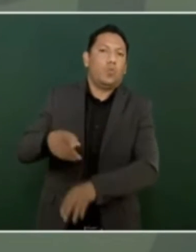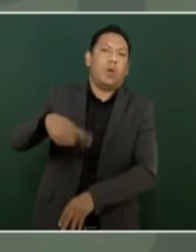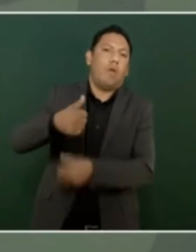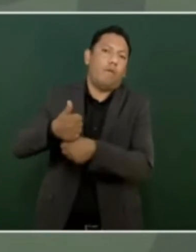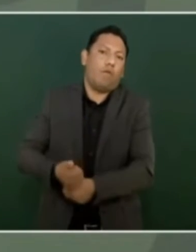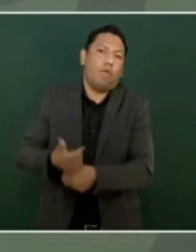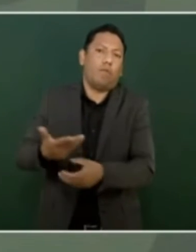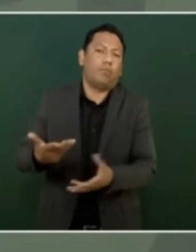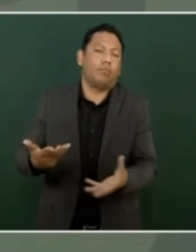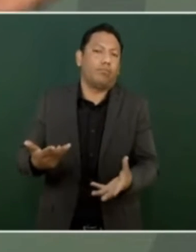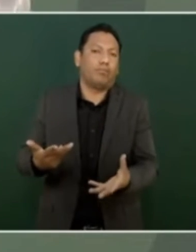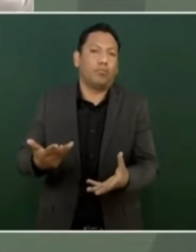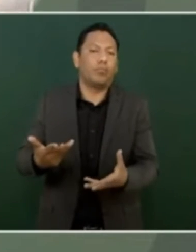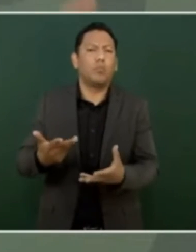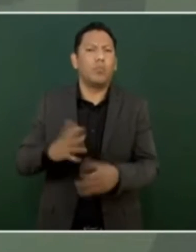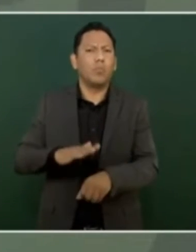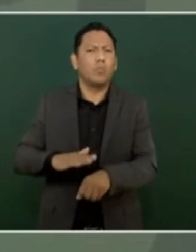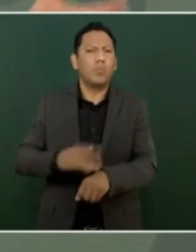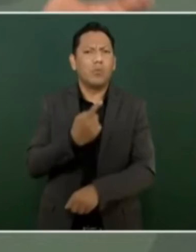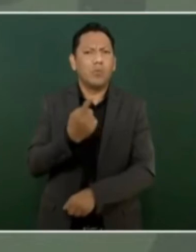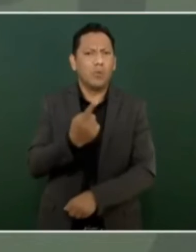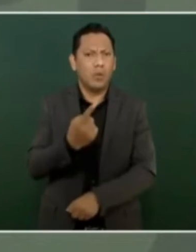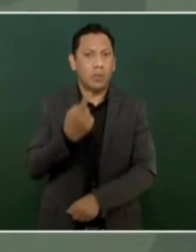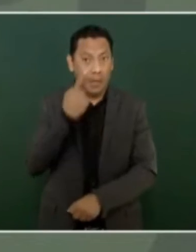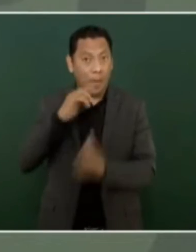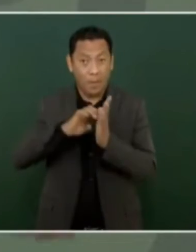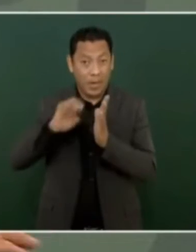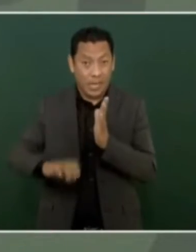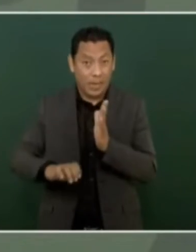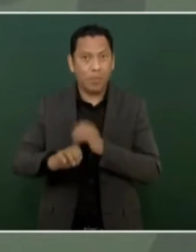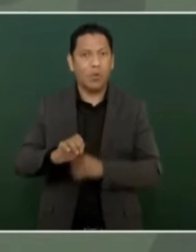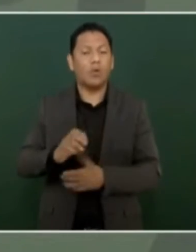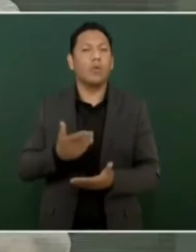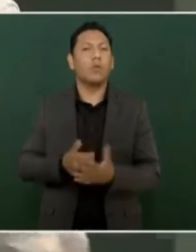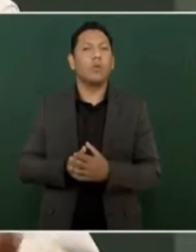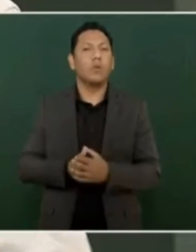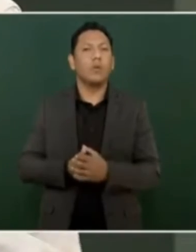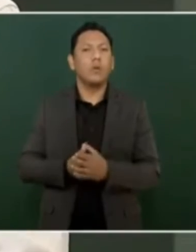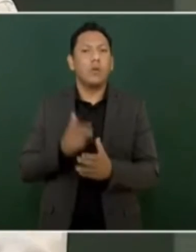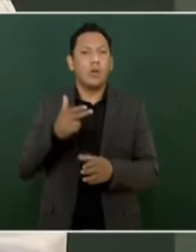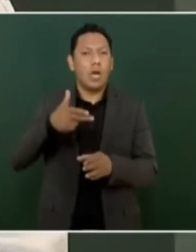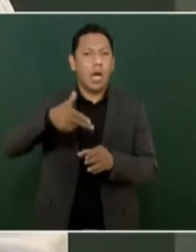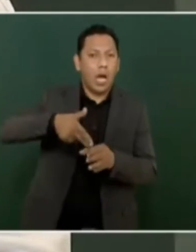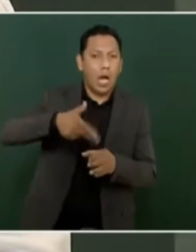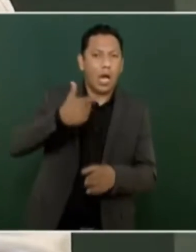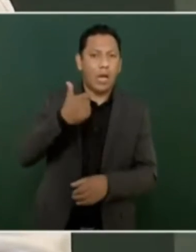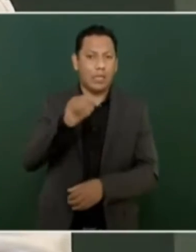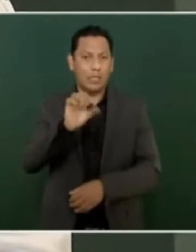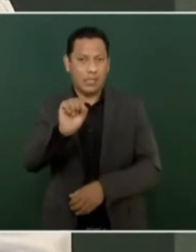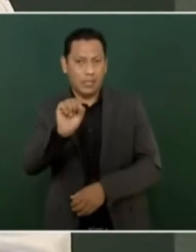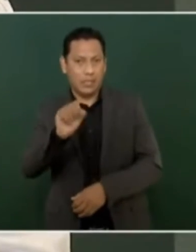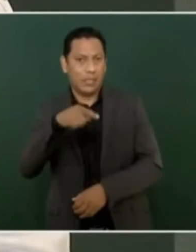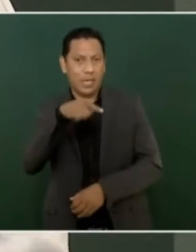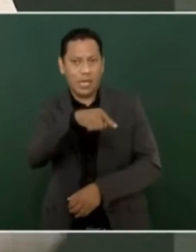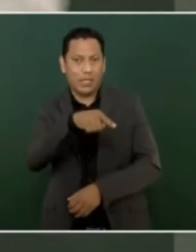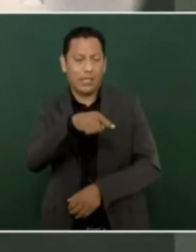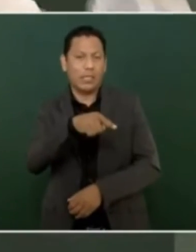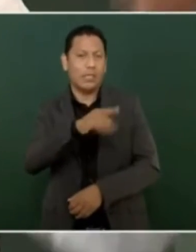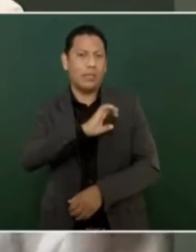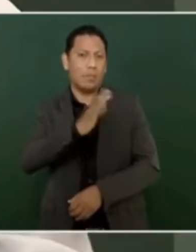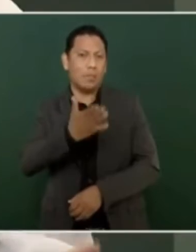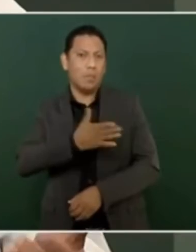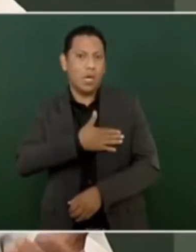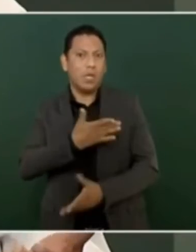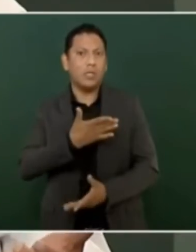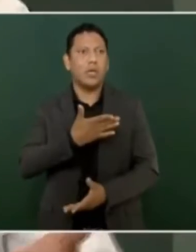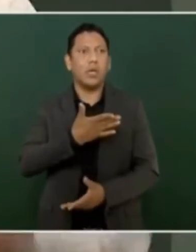ciudadanos, porque el precio del gas en España, de la